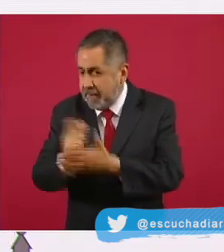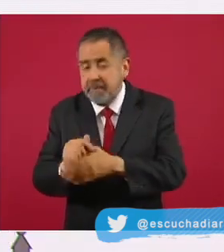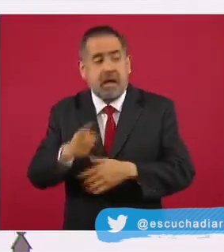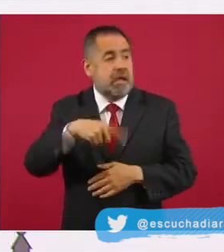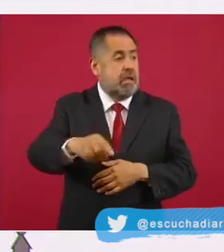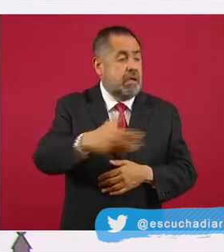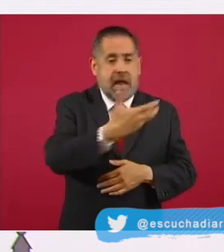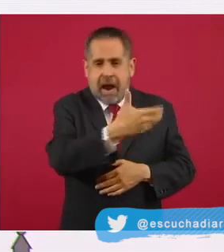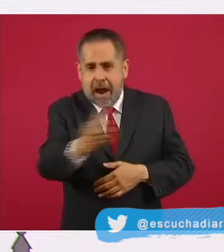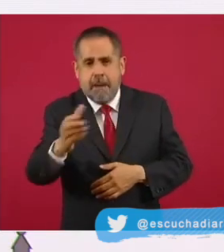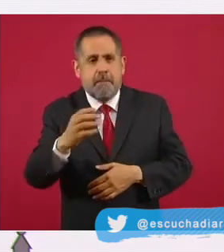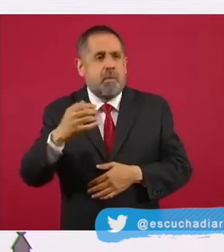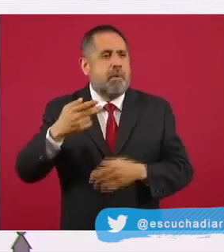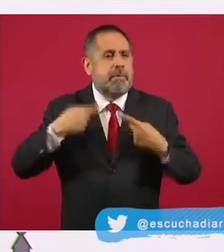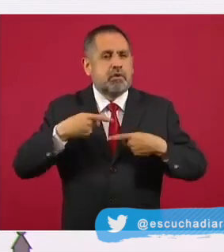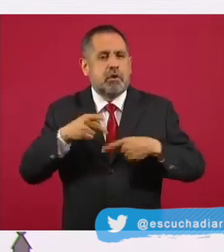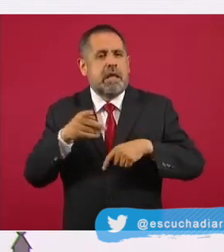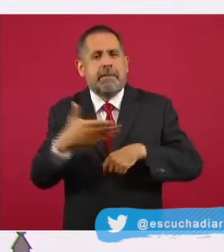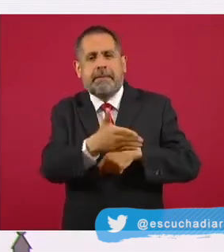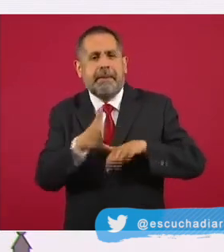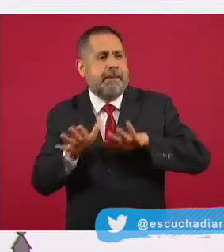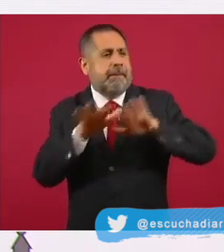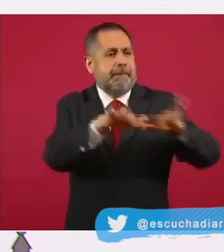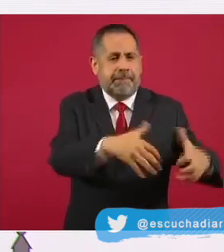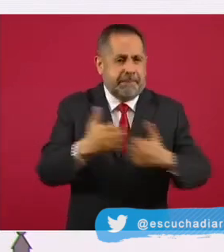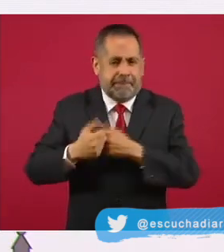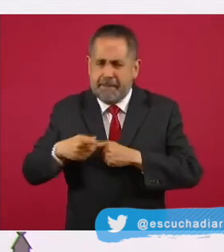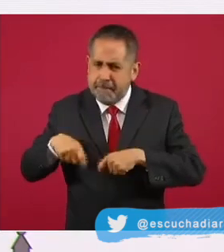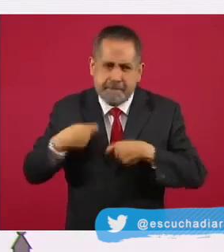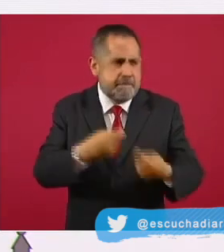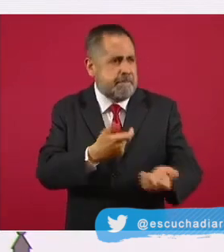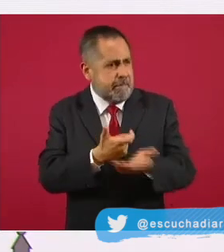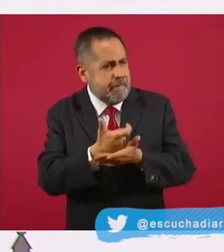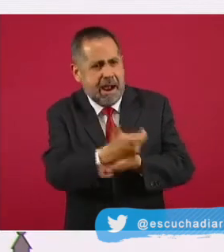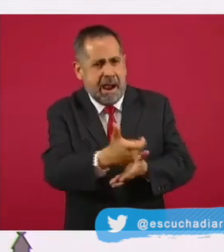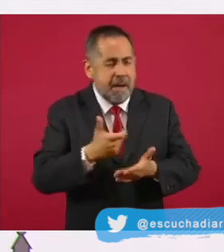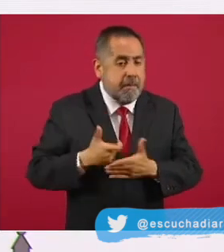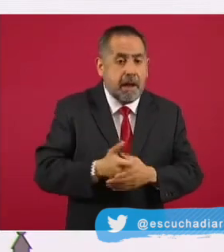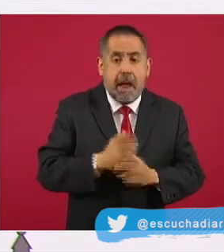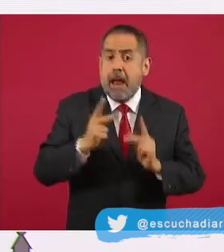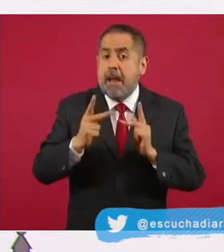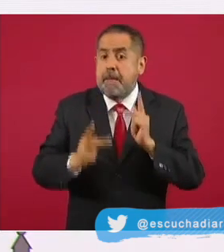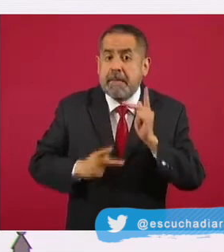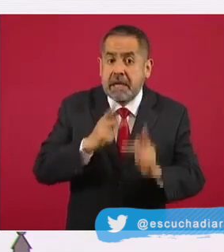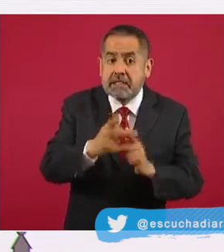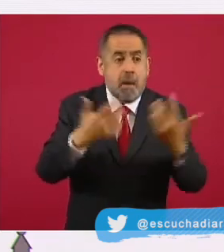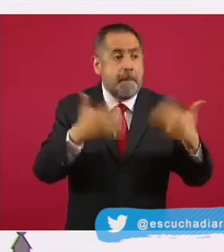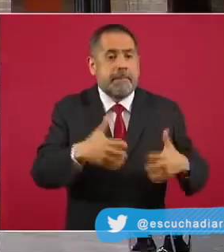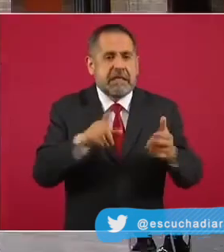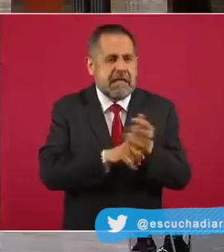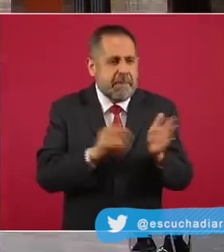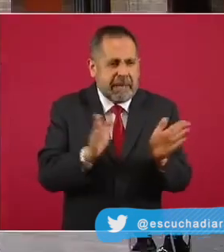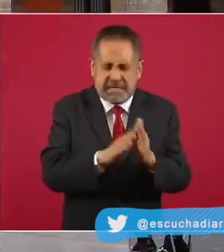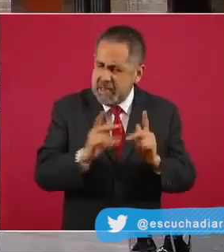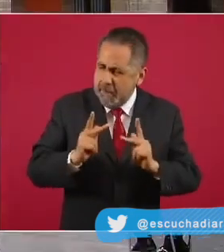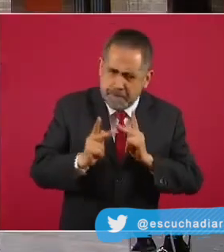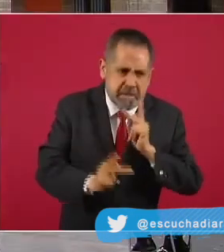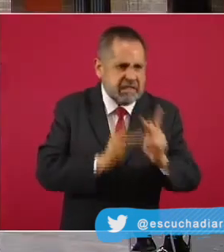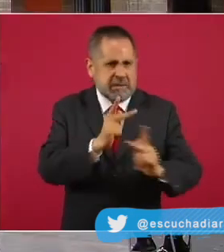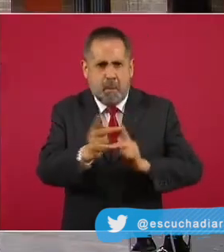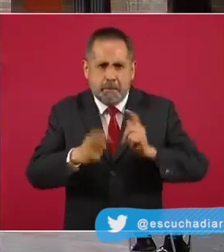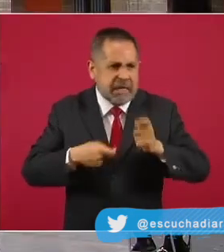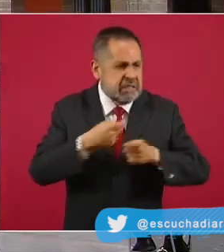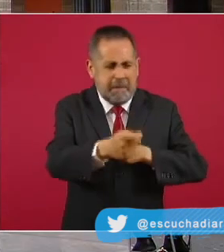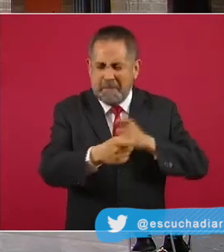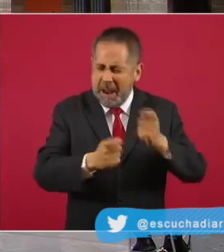y pescadores. Se amplió el programa de créditos a pequeñas empresas del sector formal e